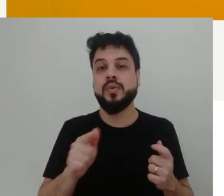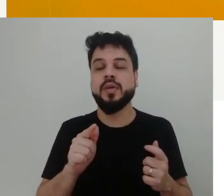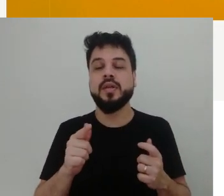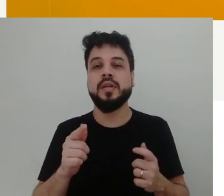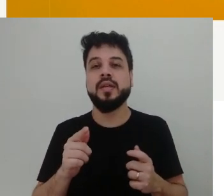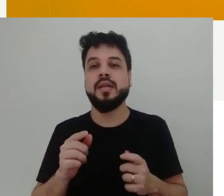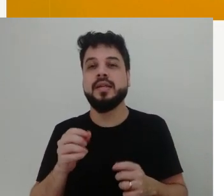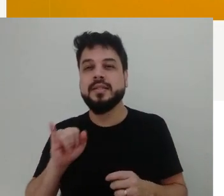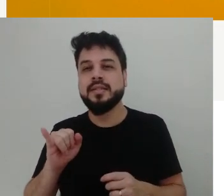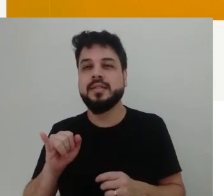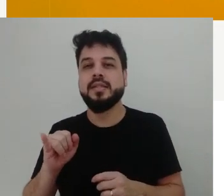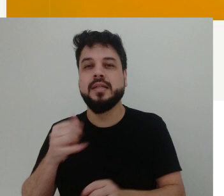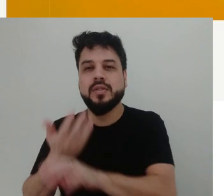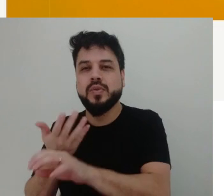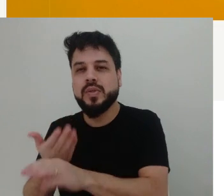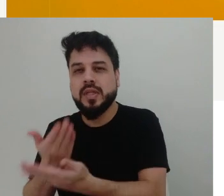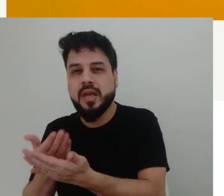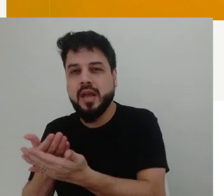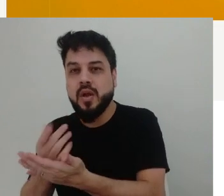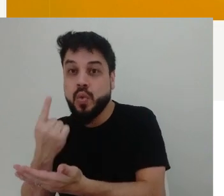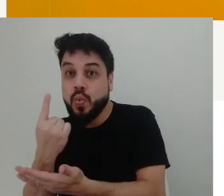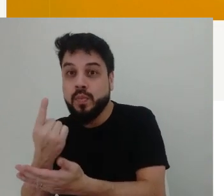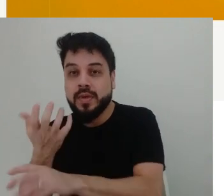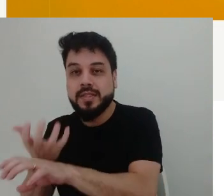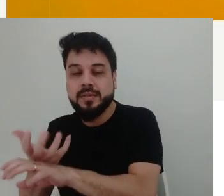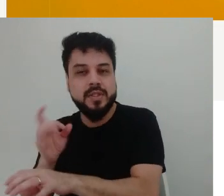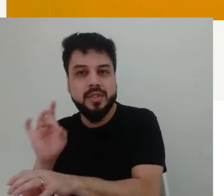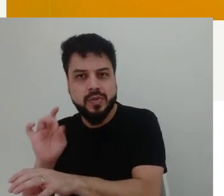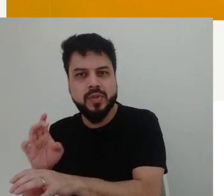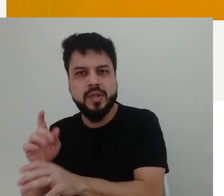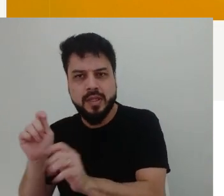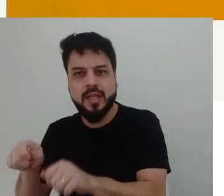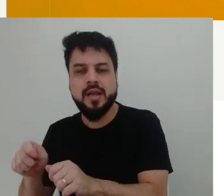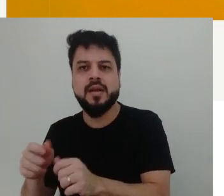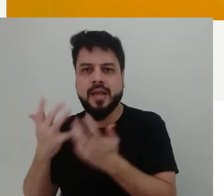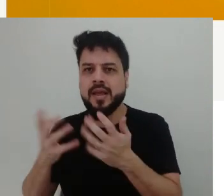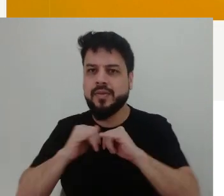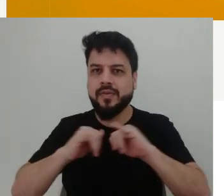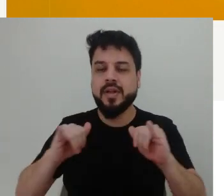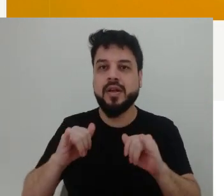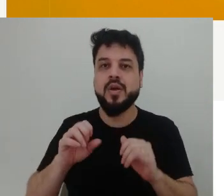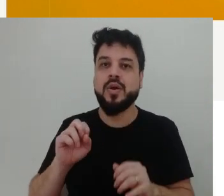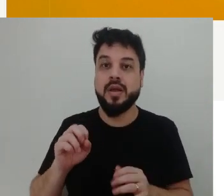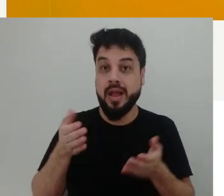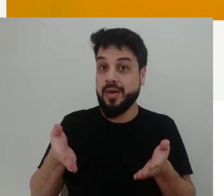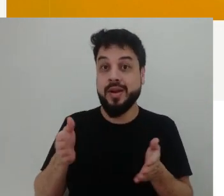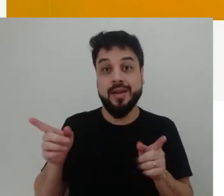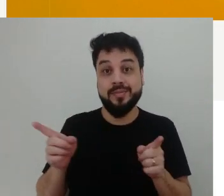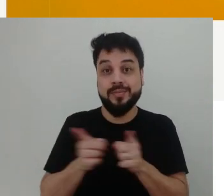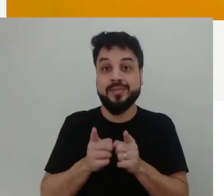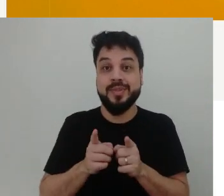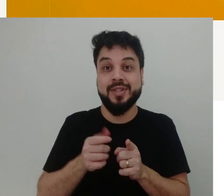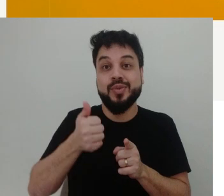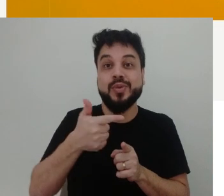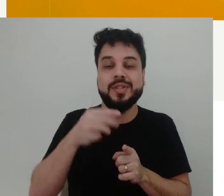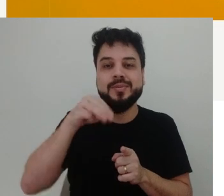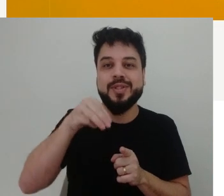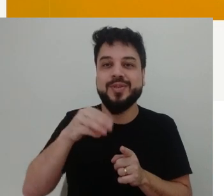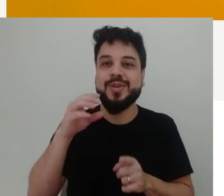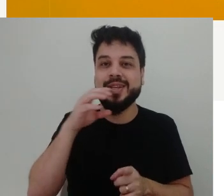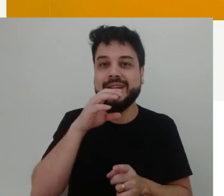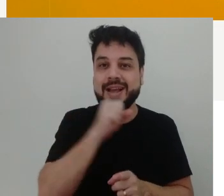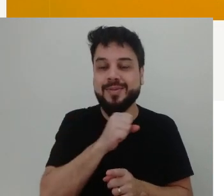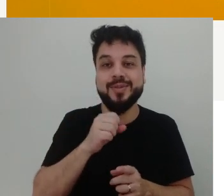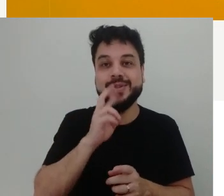pertinente depende de la pregunta que nos estamos haciendo, es muy contextual, ¿verdad? Creo que hay tradiciones